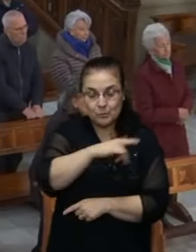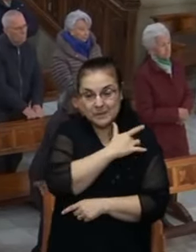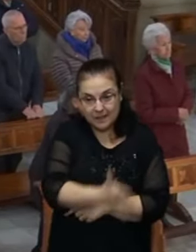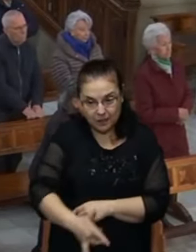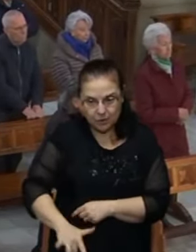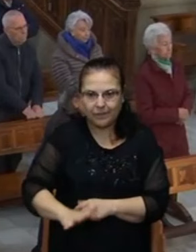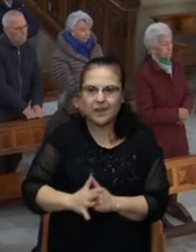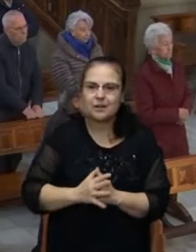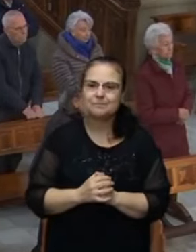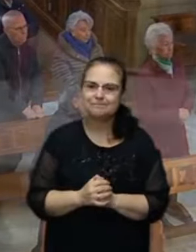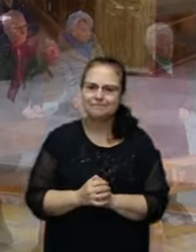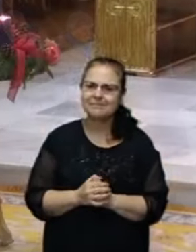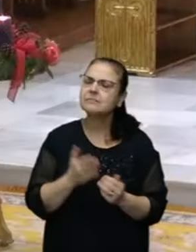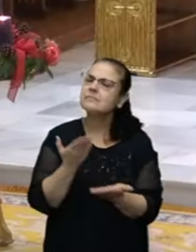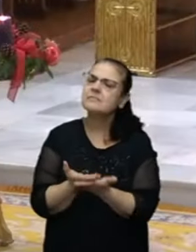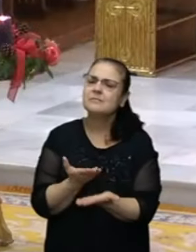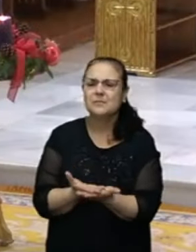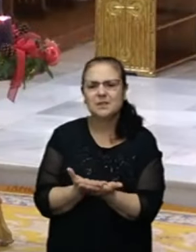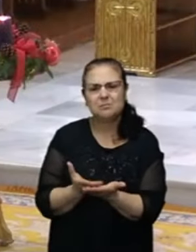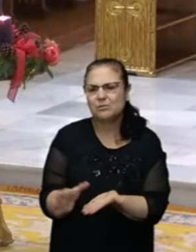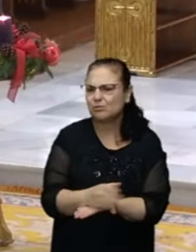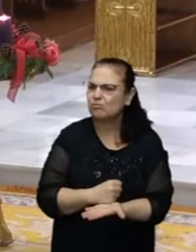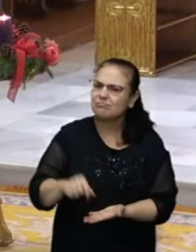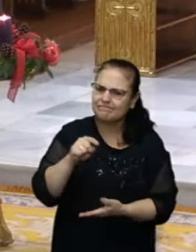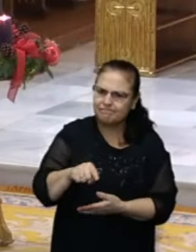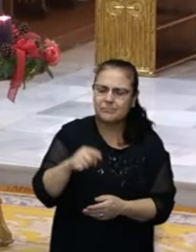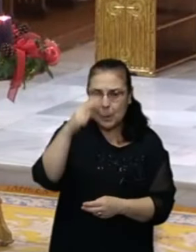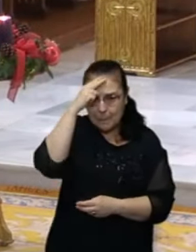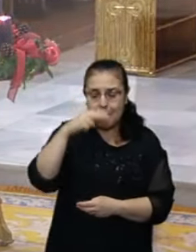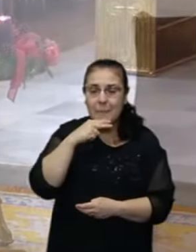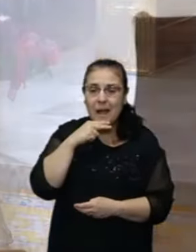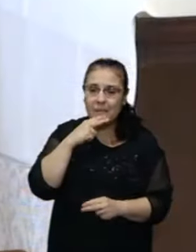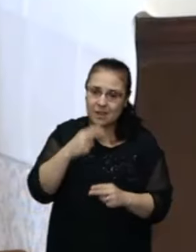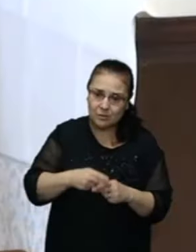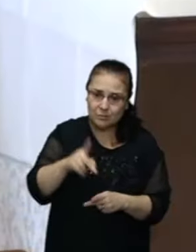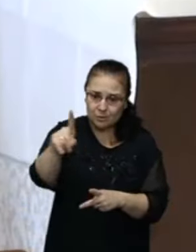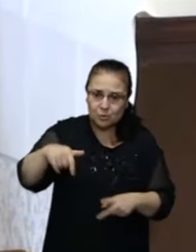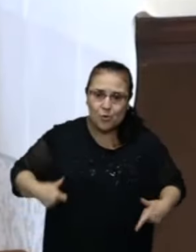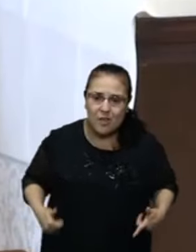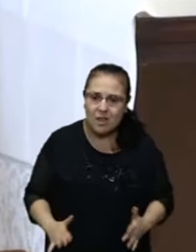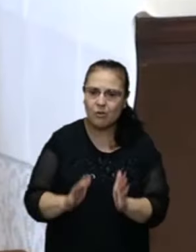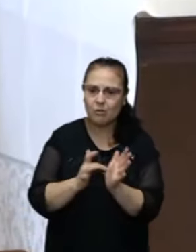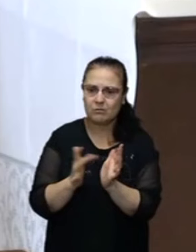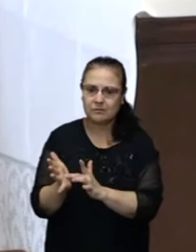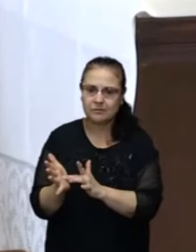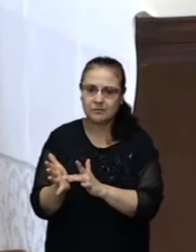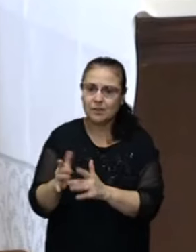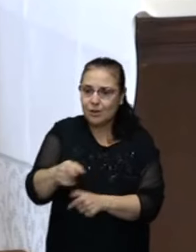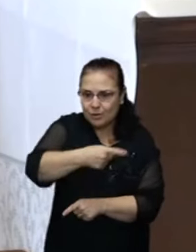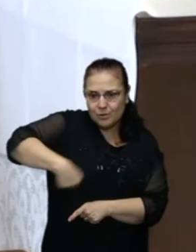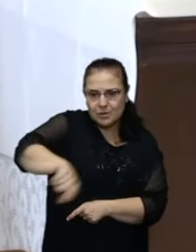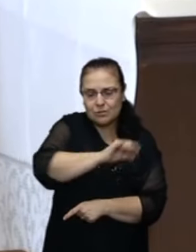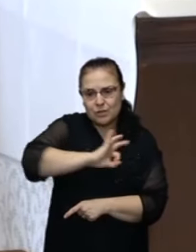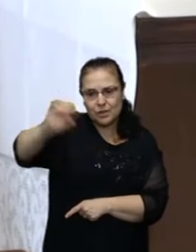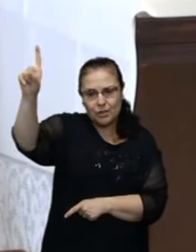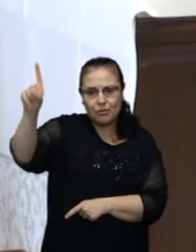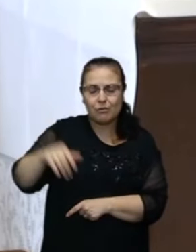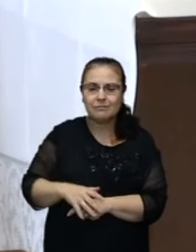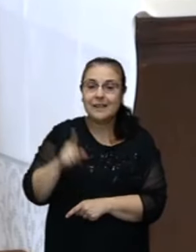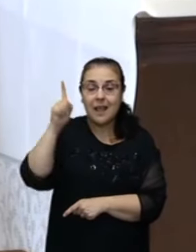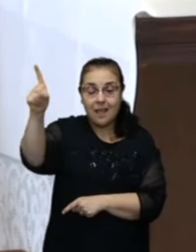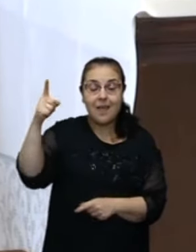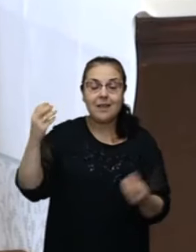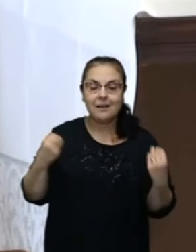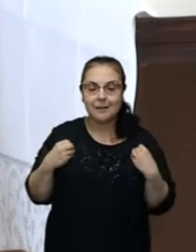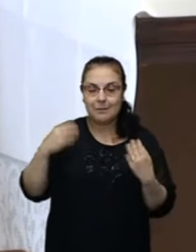Muéstranos, Señor, tu misericordia. Te pedimos todo esto, Padre, en nombre de tu Hijo Jesucristo, nuestro Señor, el que